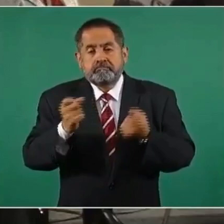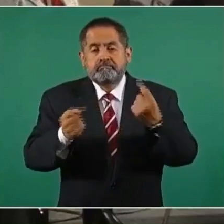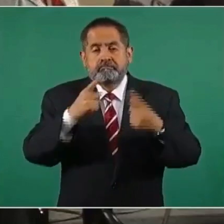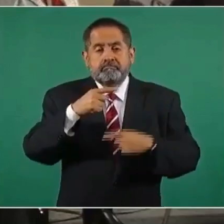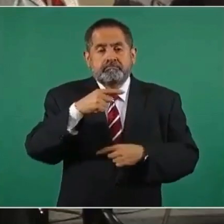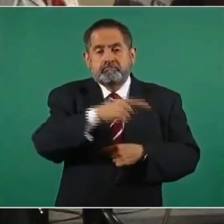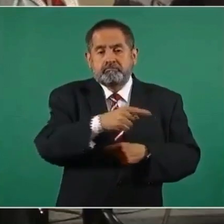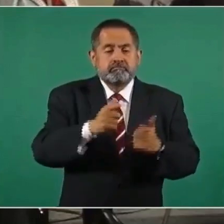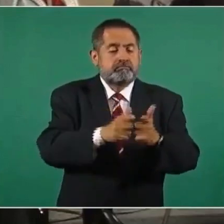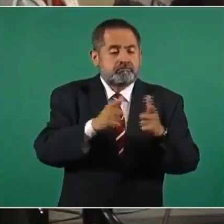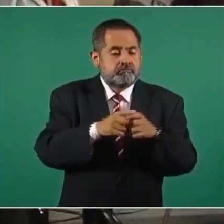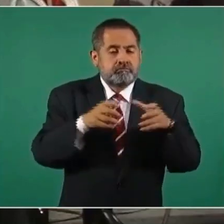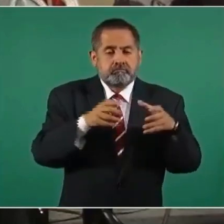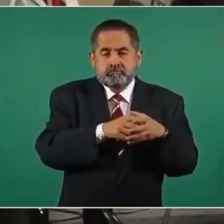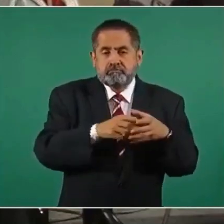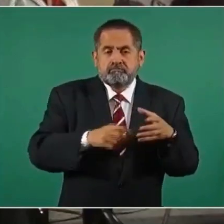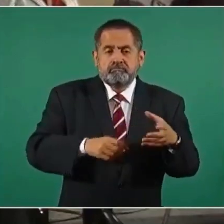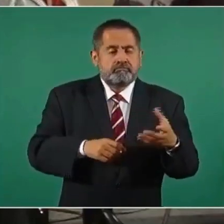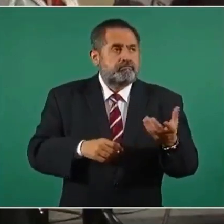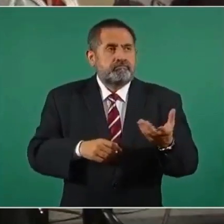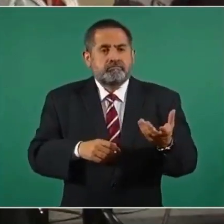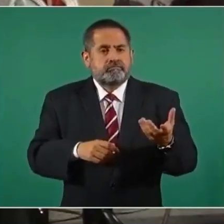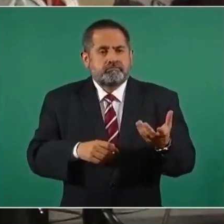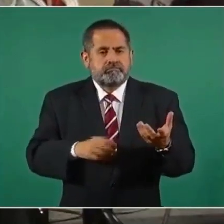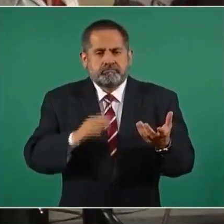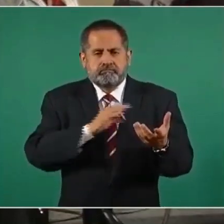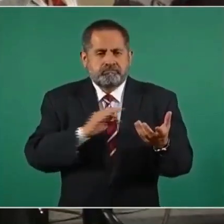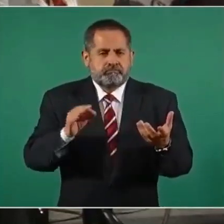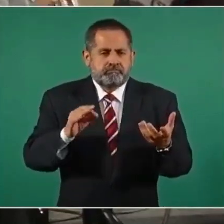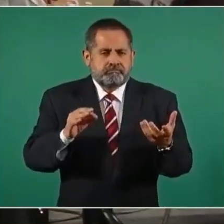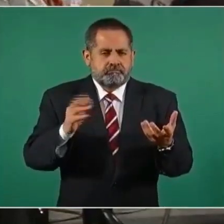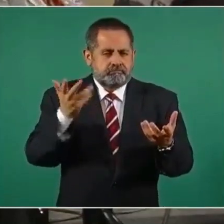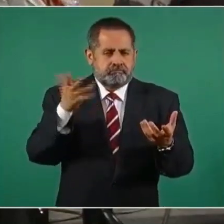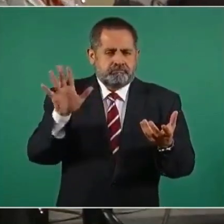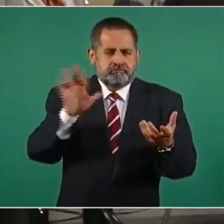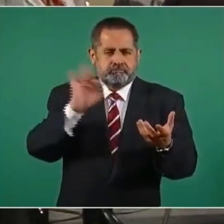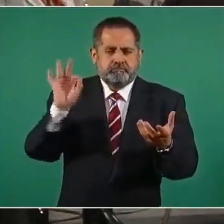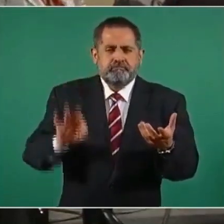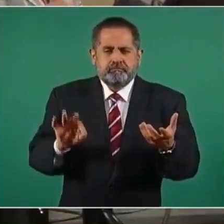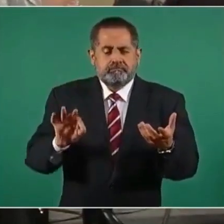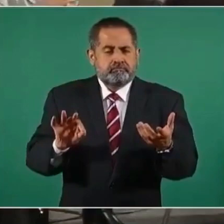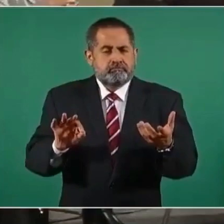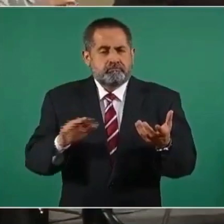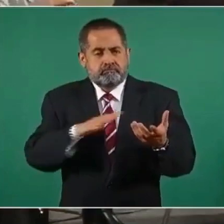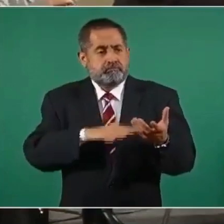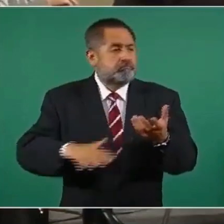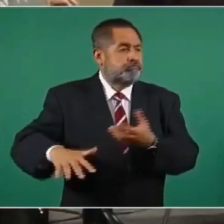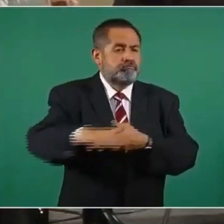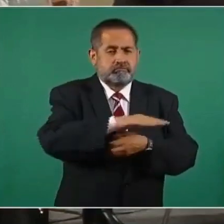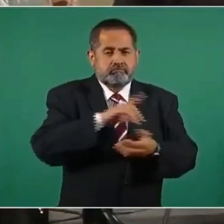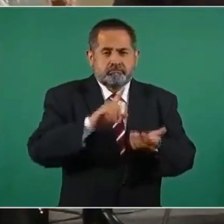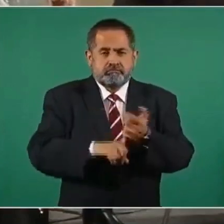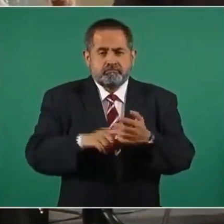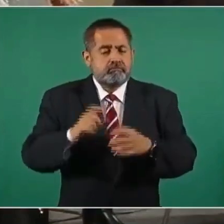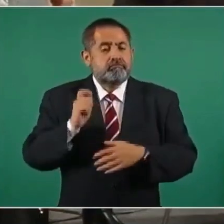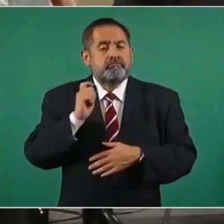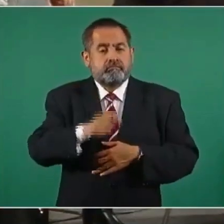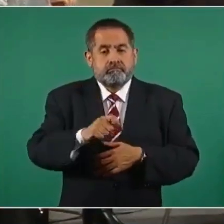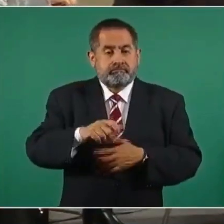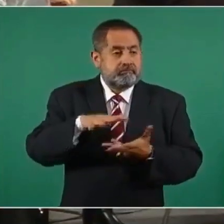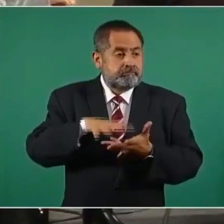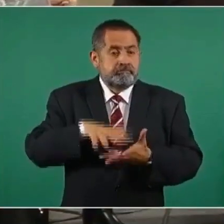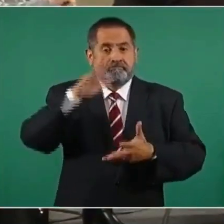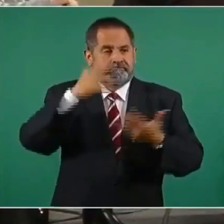contratar un grupo de personas de casi, normalmente menos del 10% de toda su plantilla, en épocas donde tienen